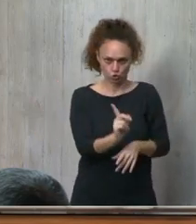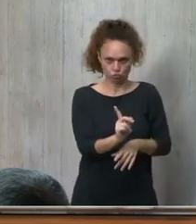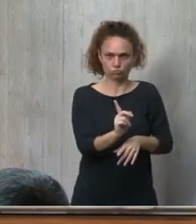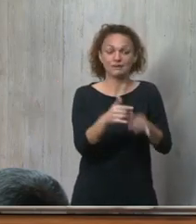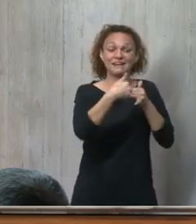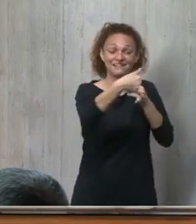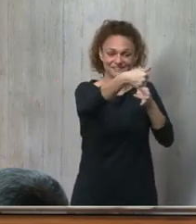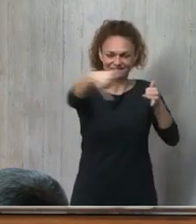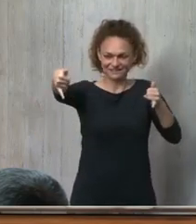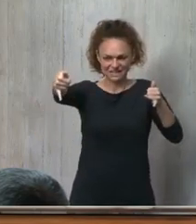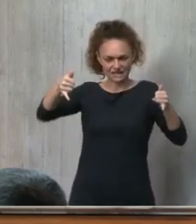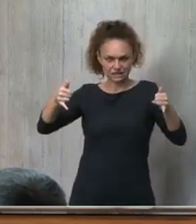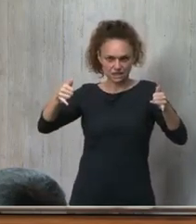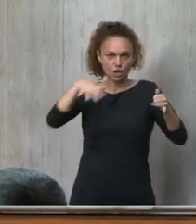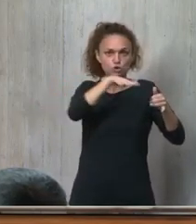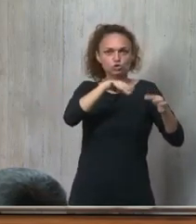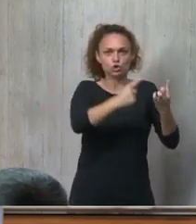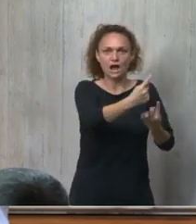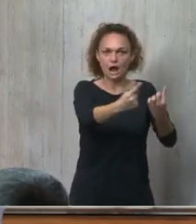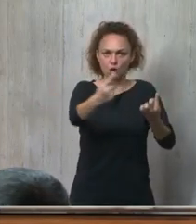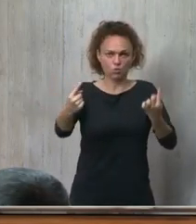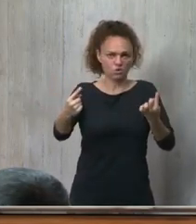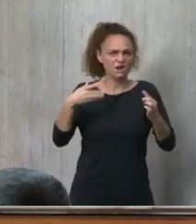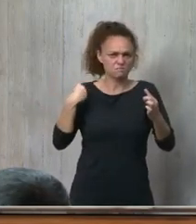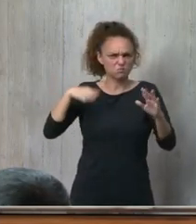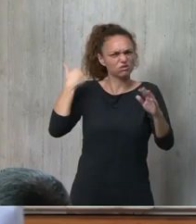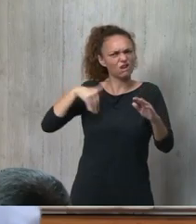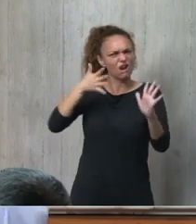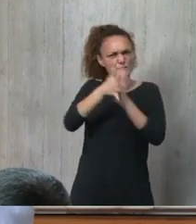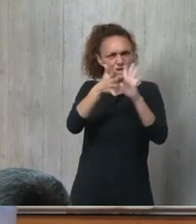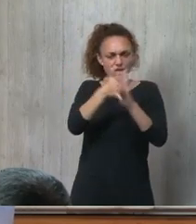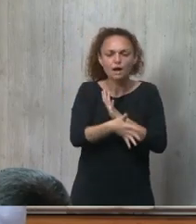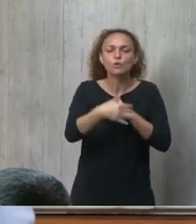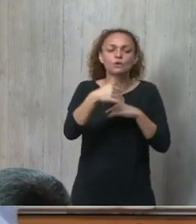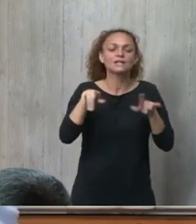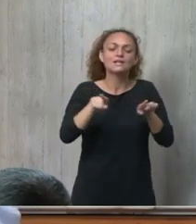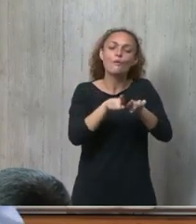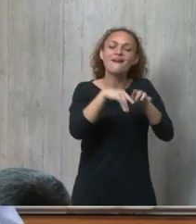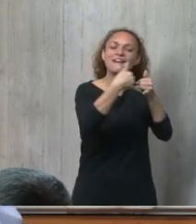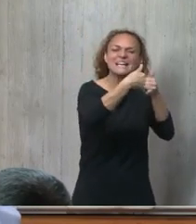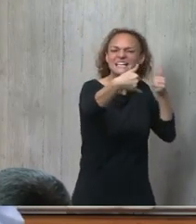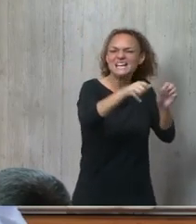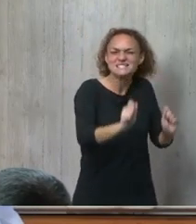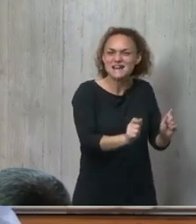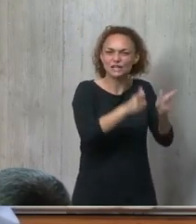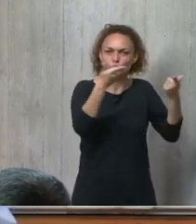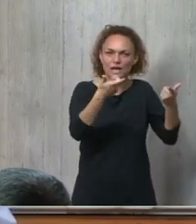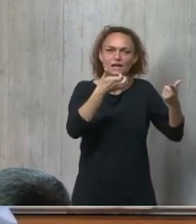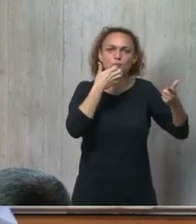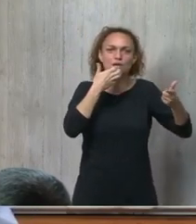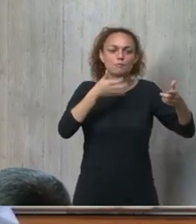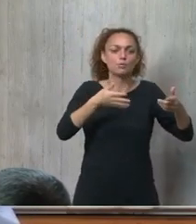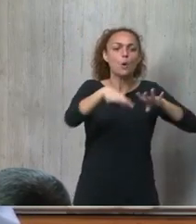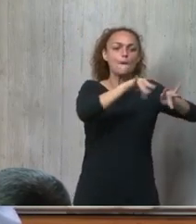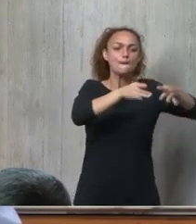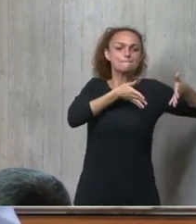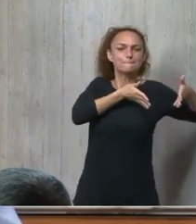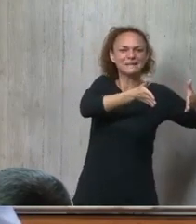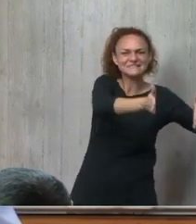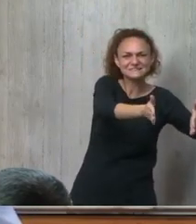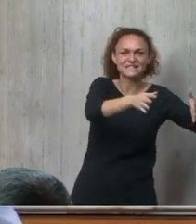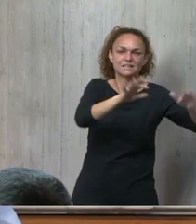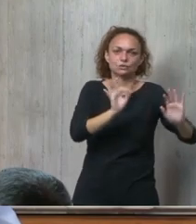puntos son, como hemos venido explicando, líneas naturales, pistas, vías de comunicación, y en